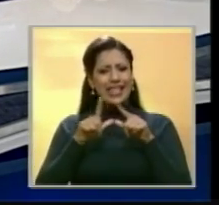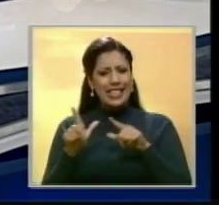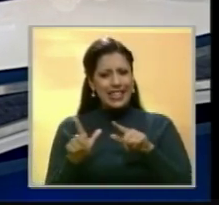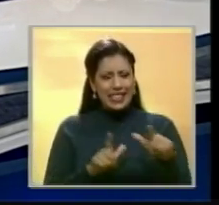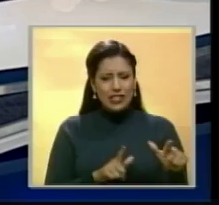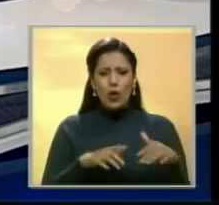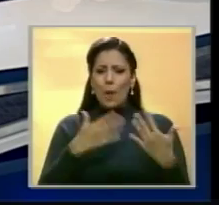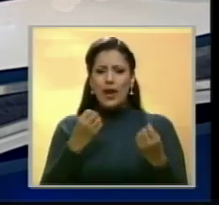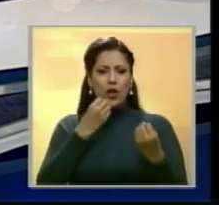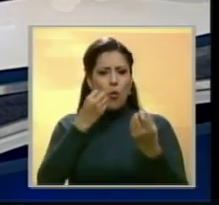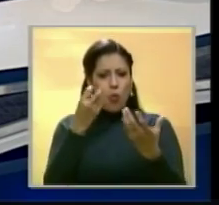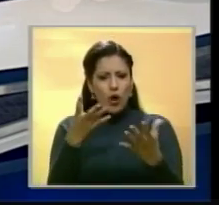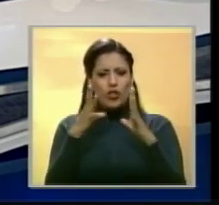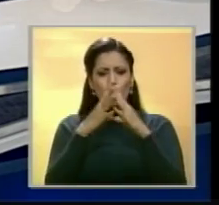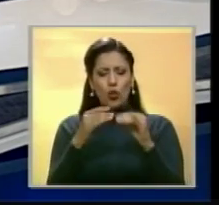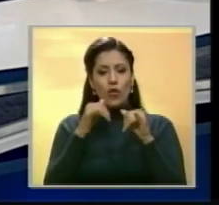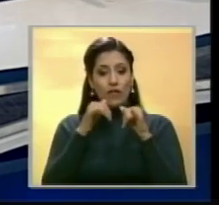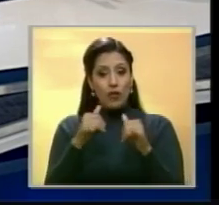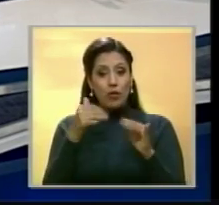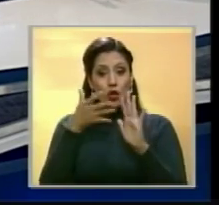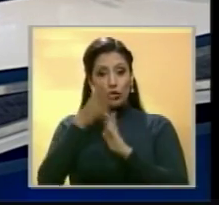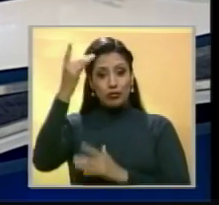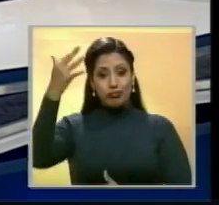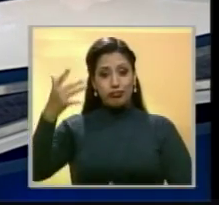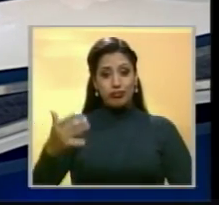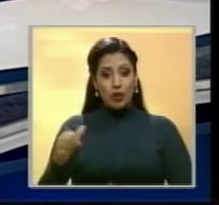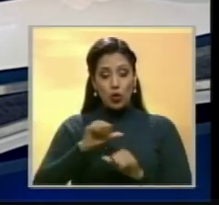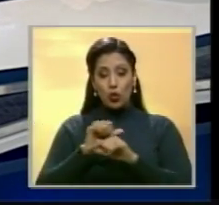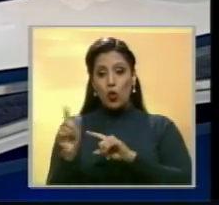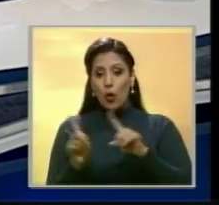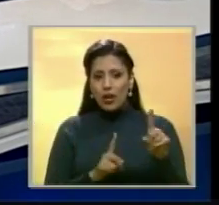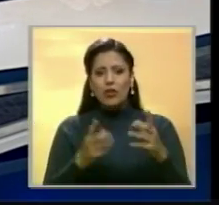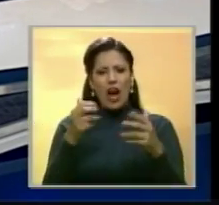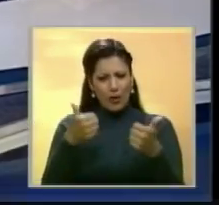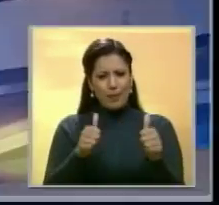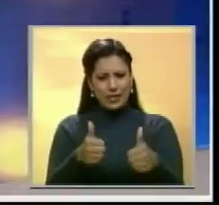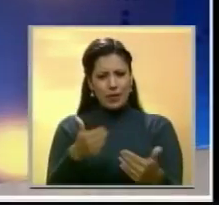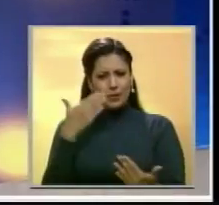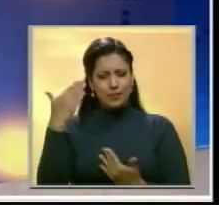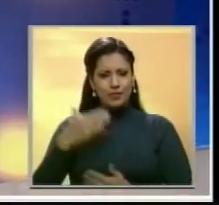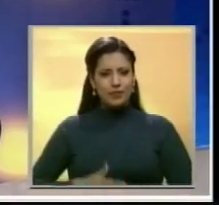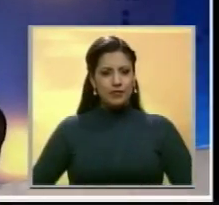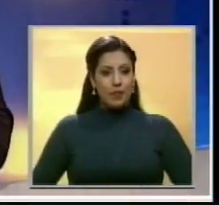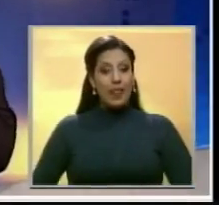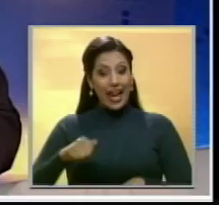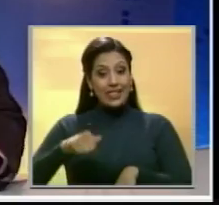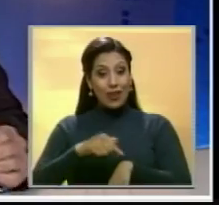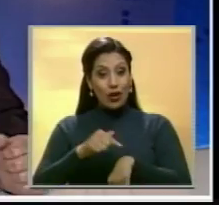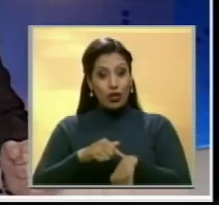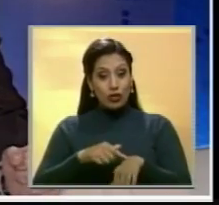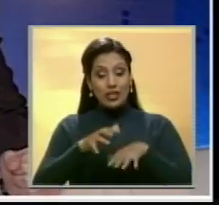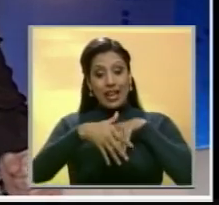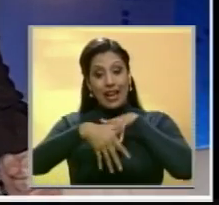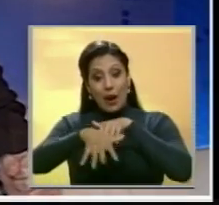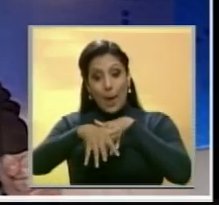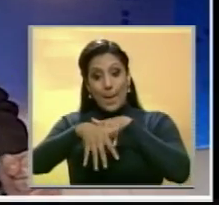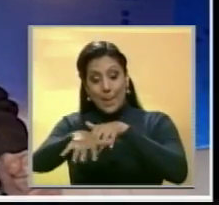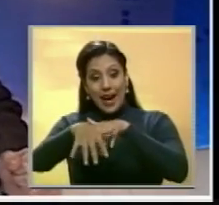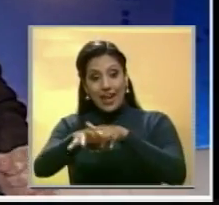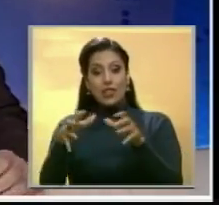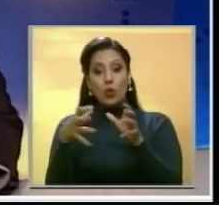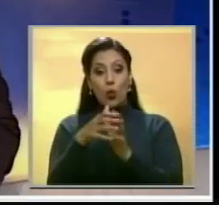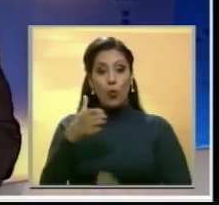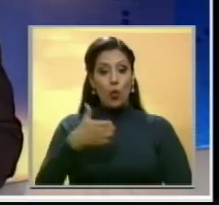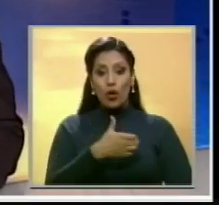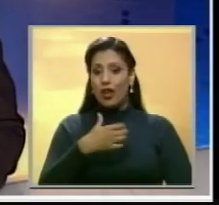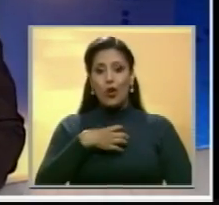para ofrecerles las informaciones con todos sus detalles. Vamos a iniciar. A esta hora, la marcha convocada por la